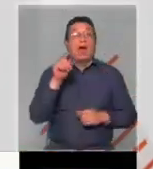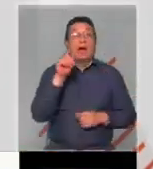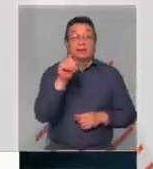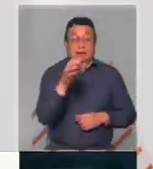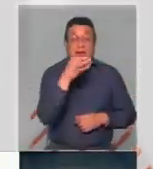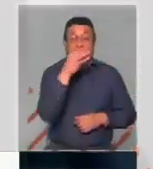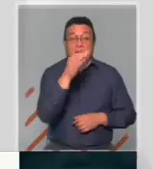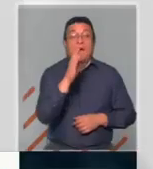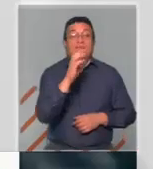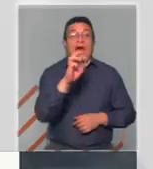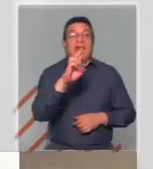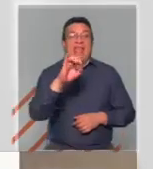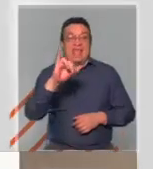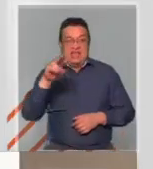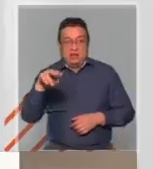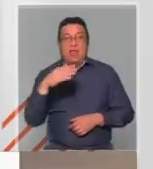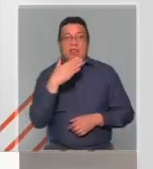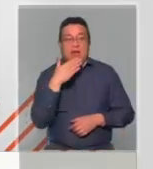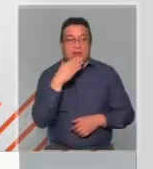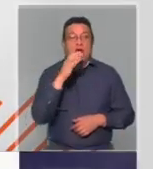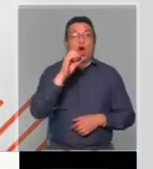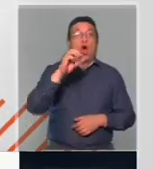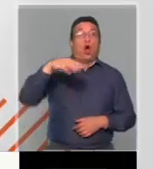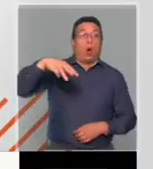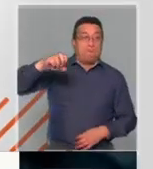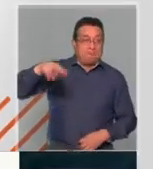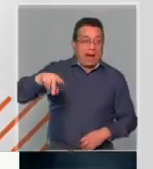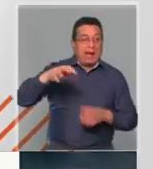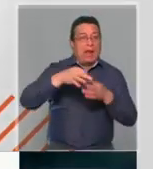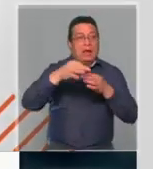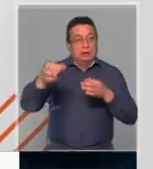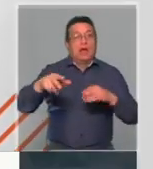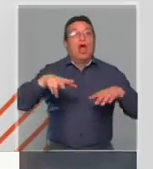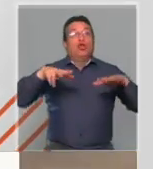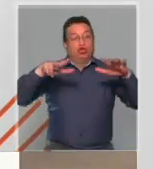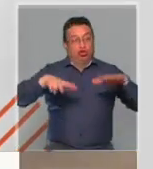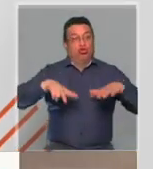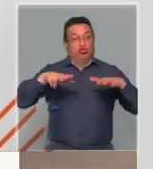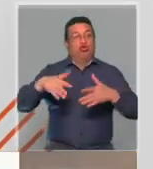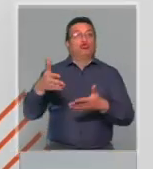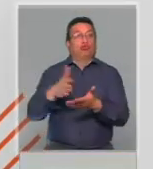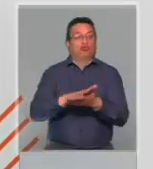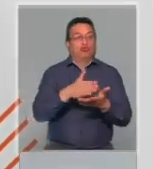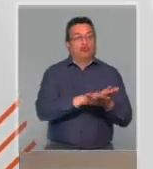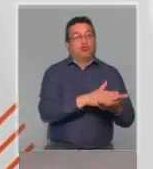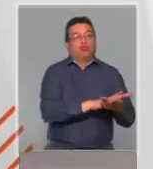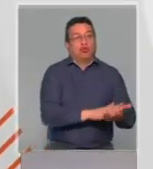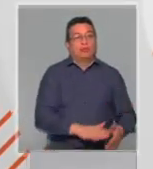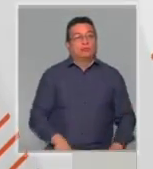azotó a Bahrein después de su paso por Omán, donde dejó 18 muertos.